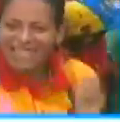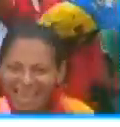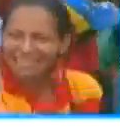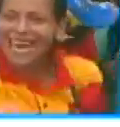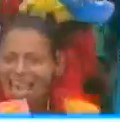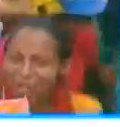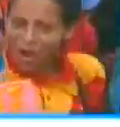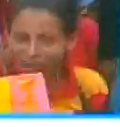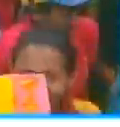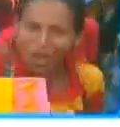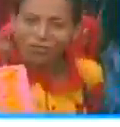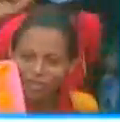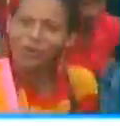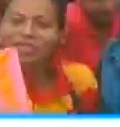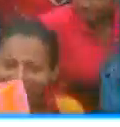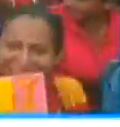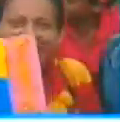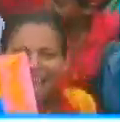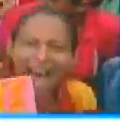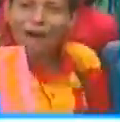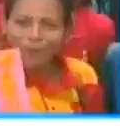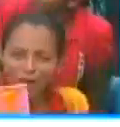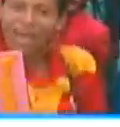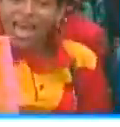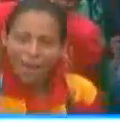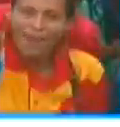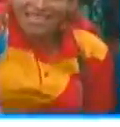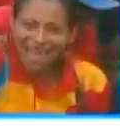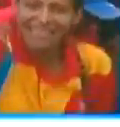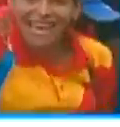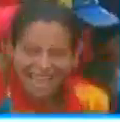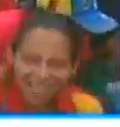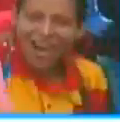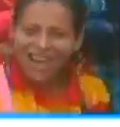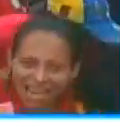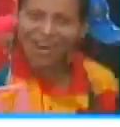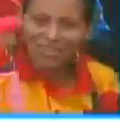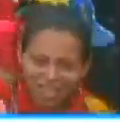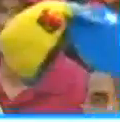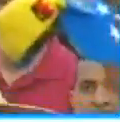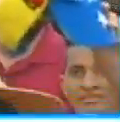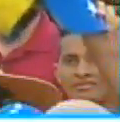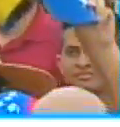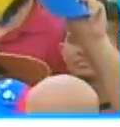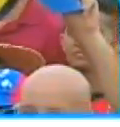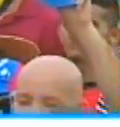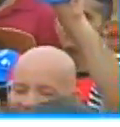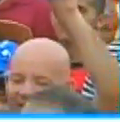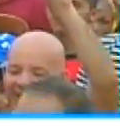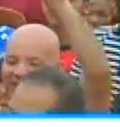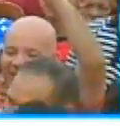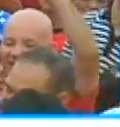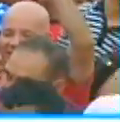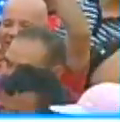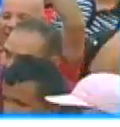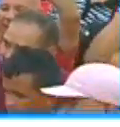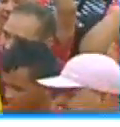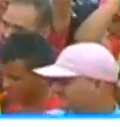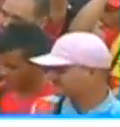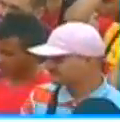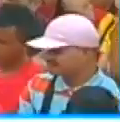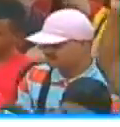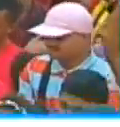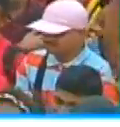pido por el nombre de Dios, por el nombre de nuestro Señor Jesucristo, dale una oportunidad